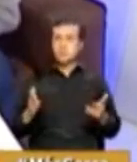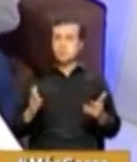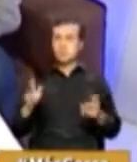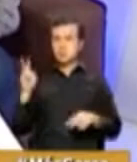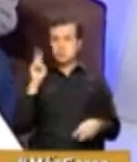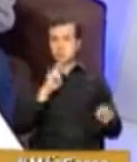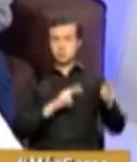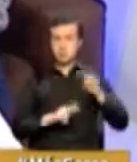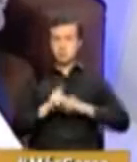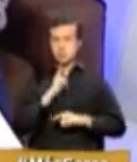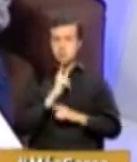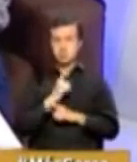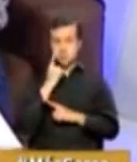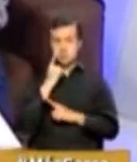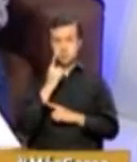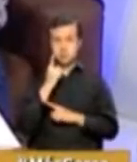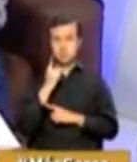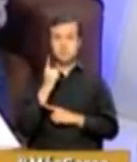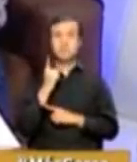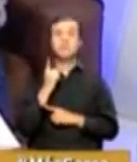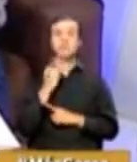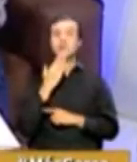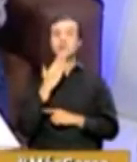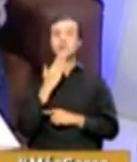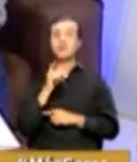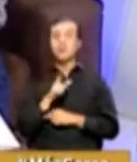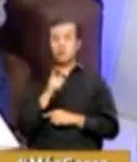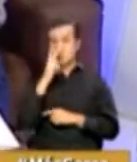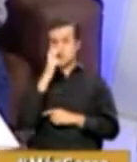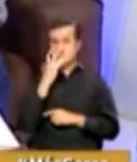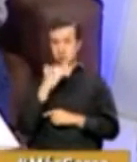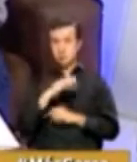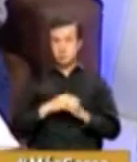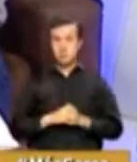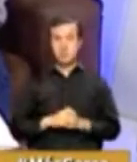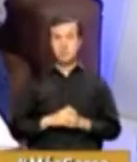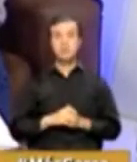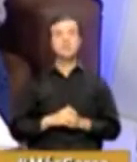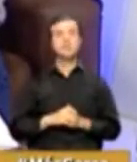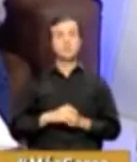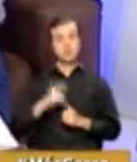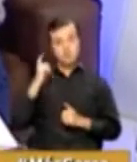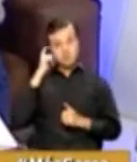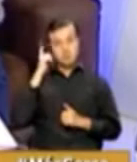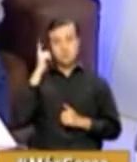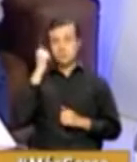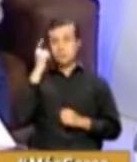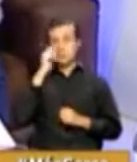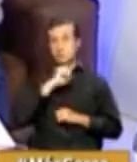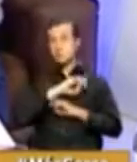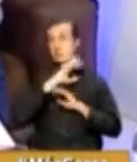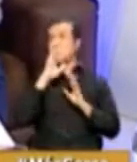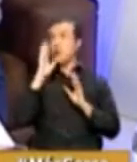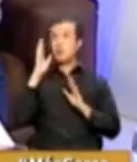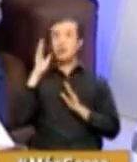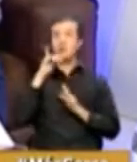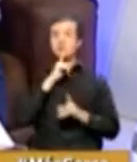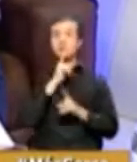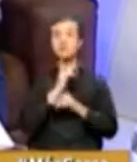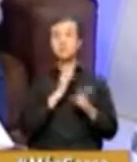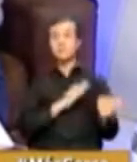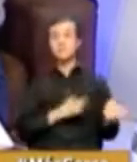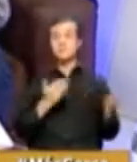chequeo de todo el cuerpo, excepto de los ojos. Imagínese pero usted. Hay que estar muy alerta en esto y para conocer un poco